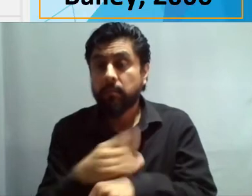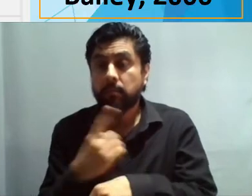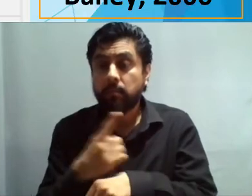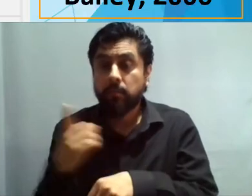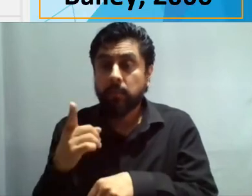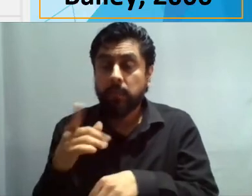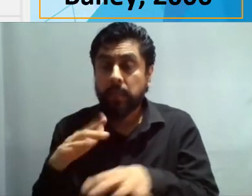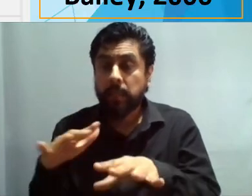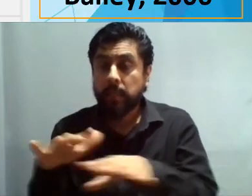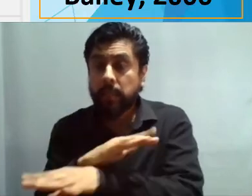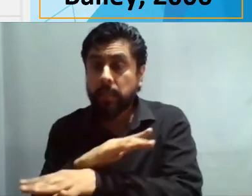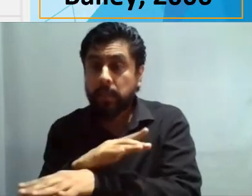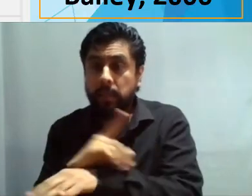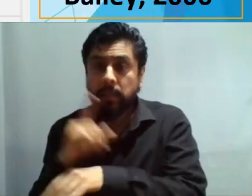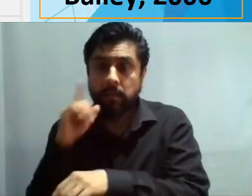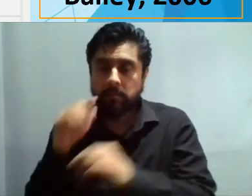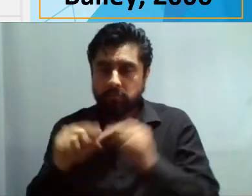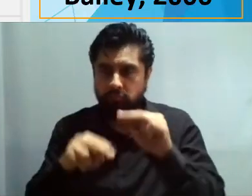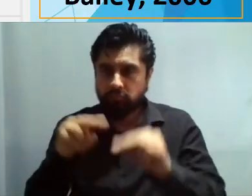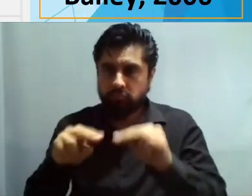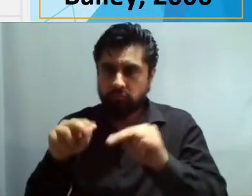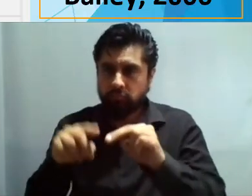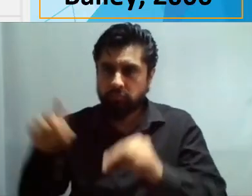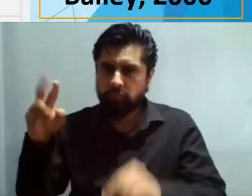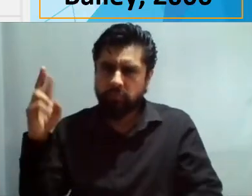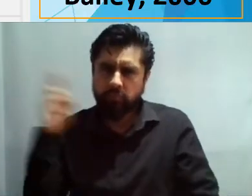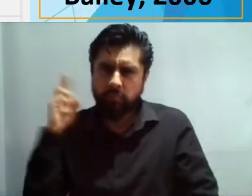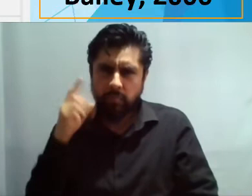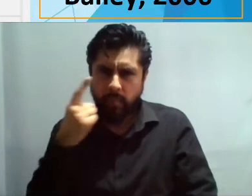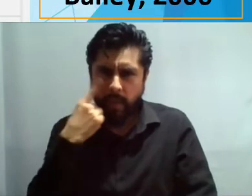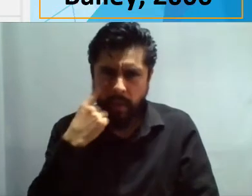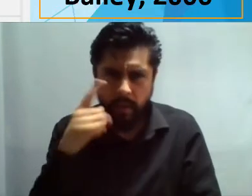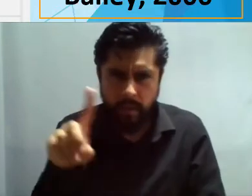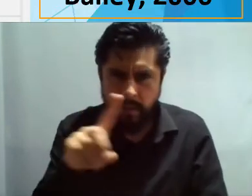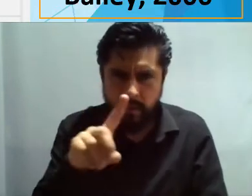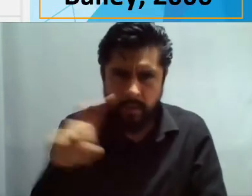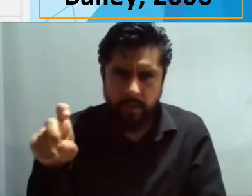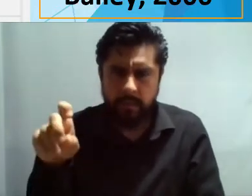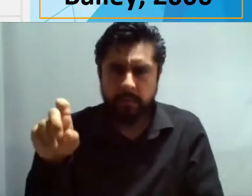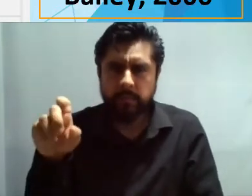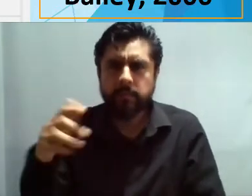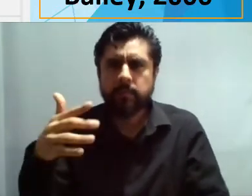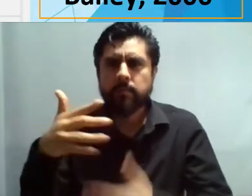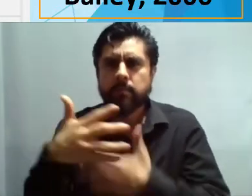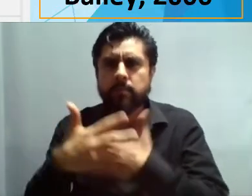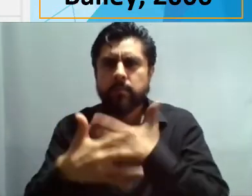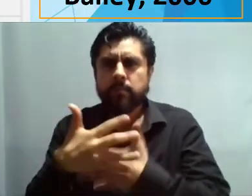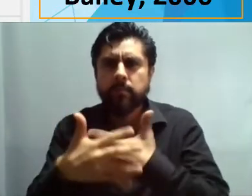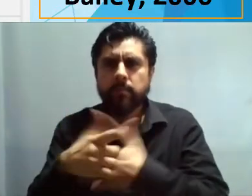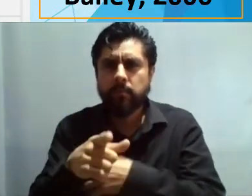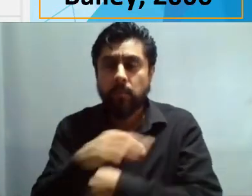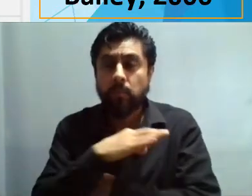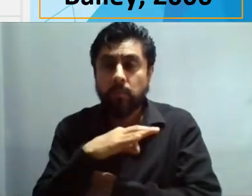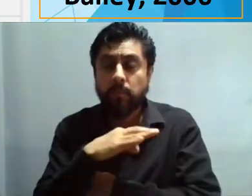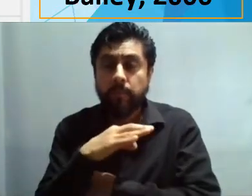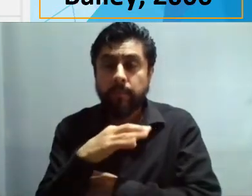volumen. Por eso es que a 115, miren, 115 nos da 0.25 de hora. Solamente puedo estar expuesto 15